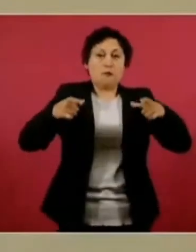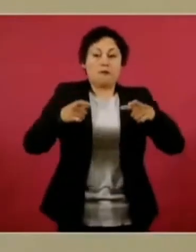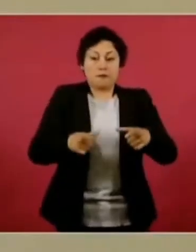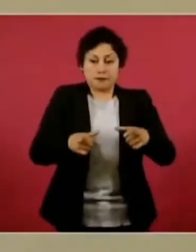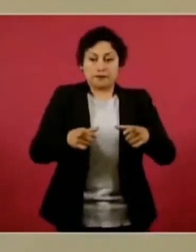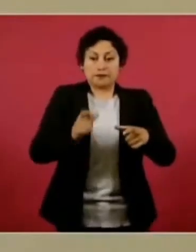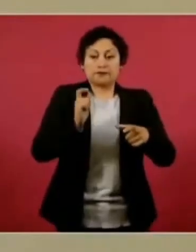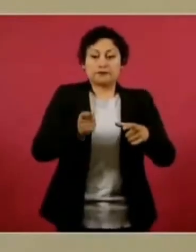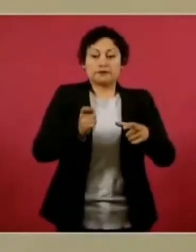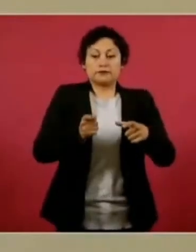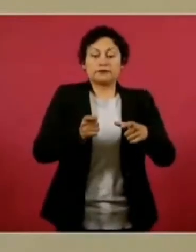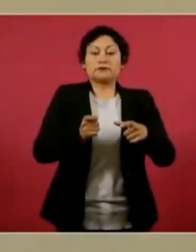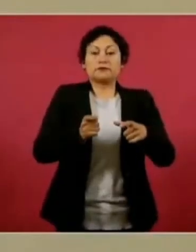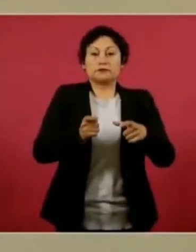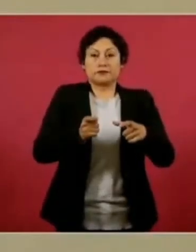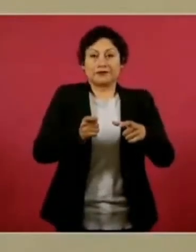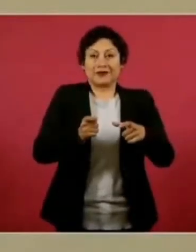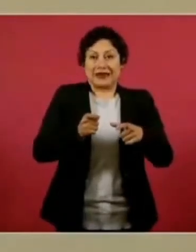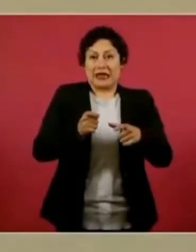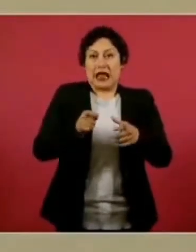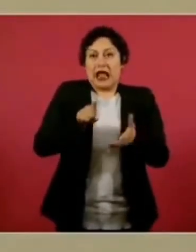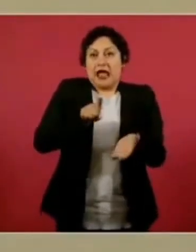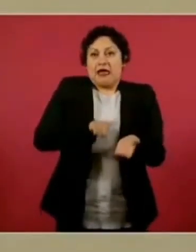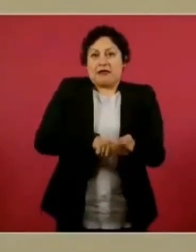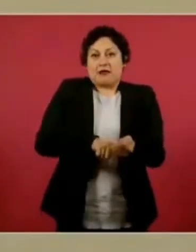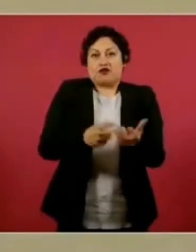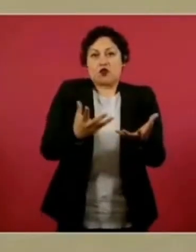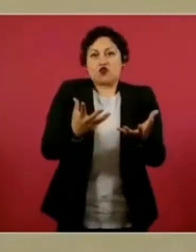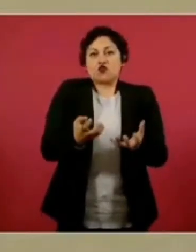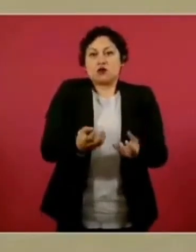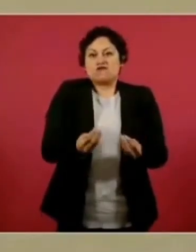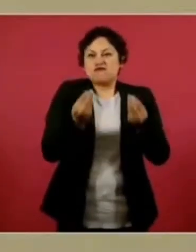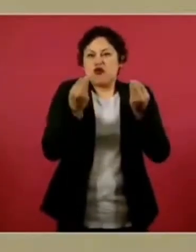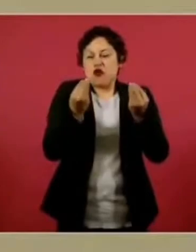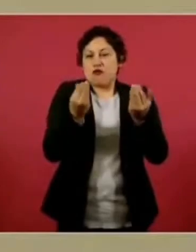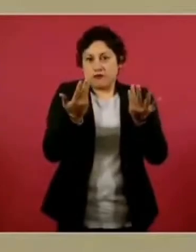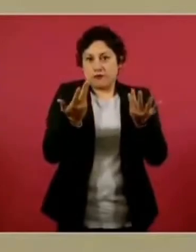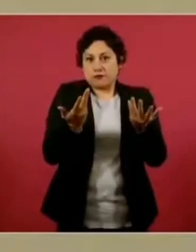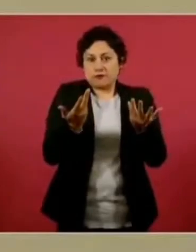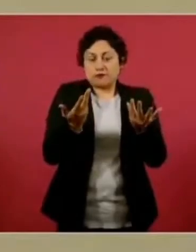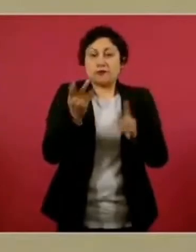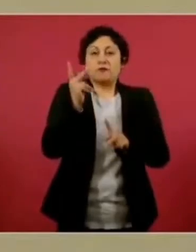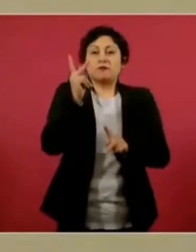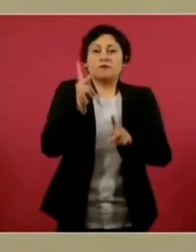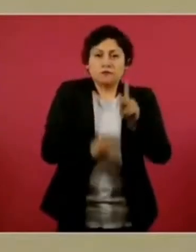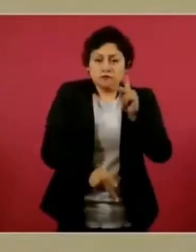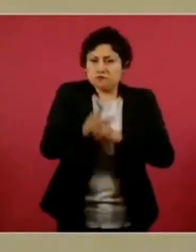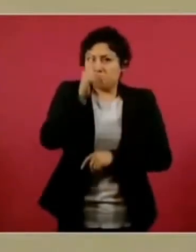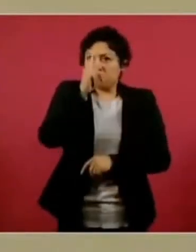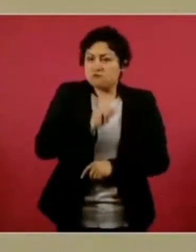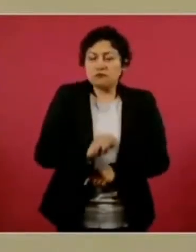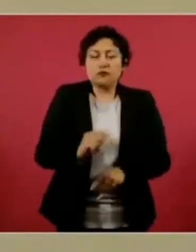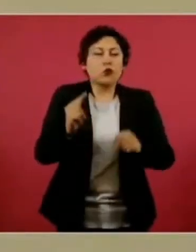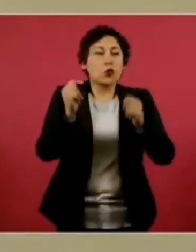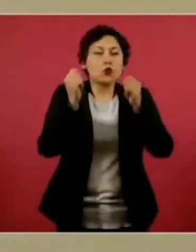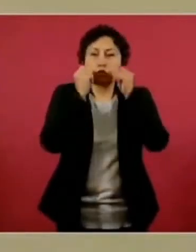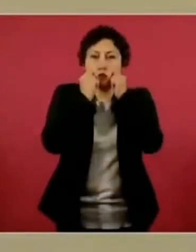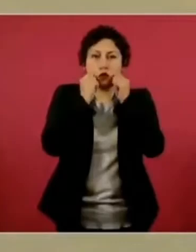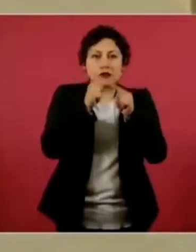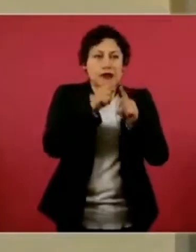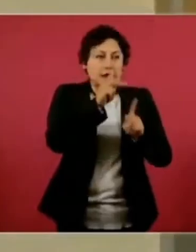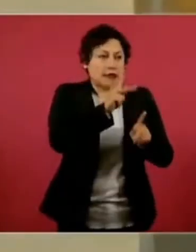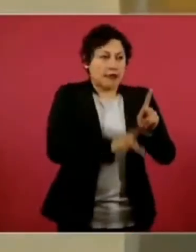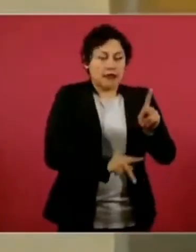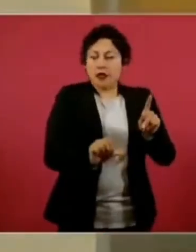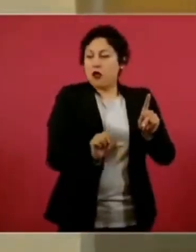alrededor de los grandes centros de consumo, no importa si tengo una interrupción, tengo varios sentidos para poder